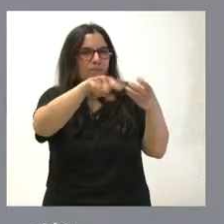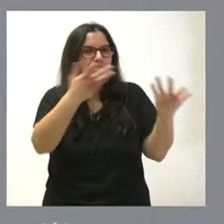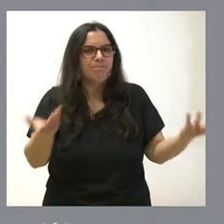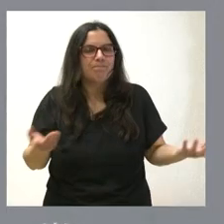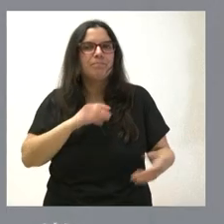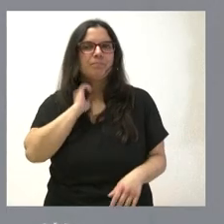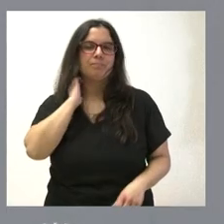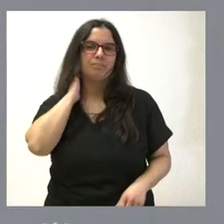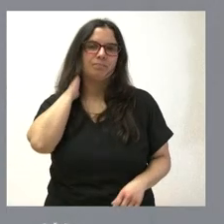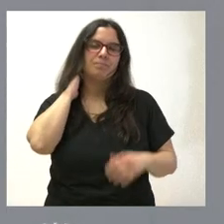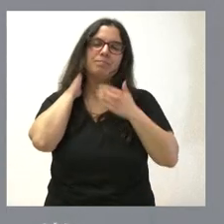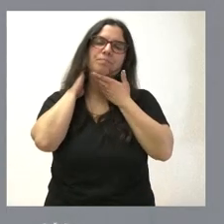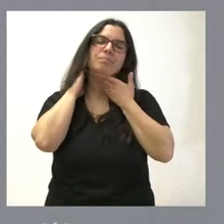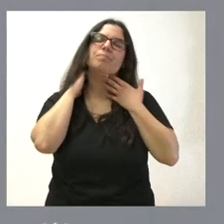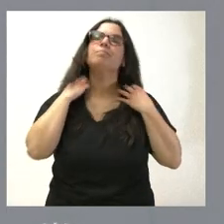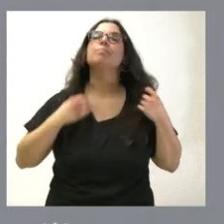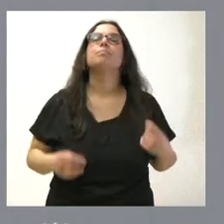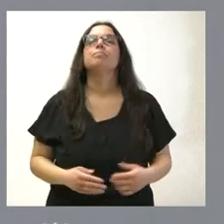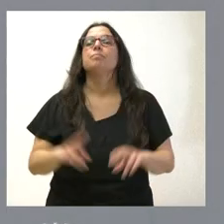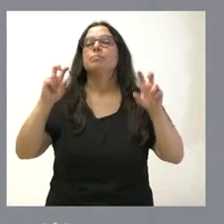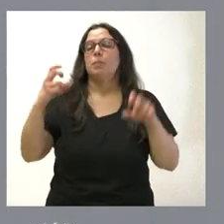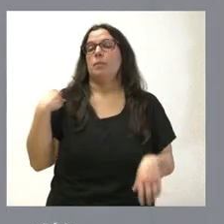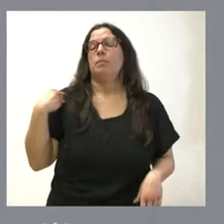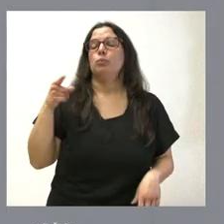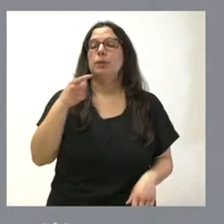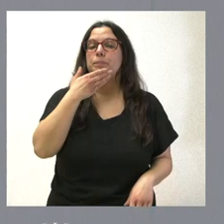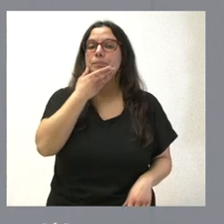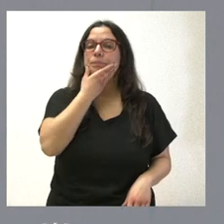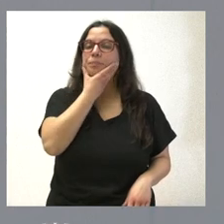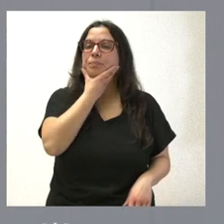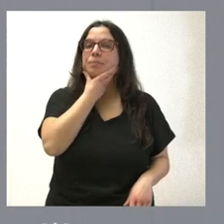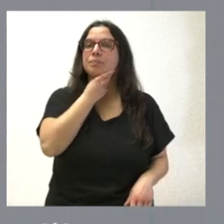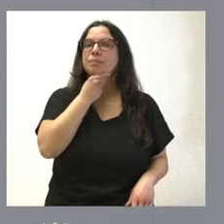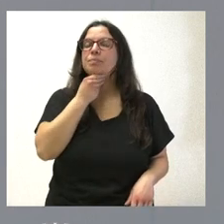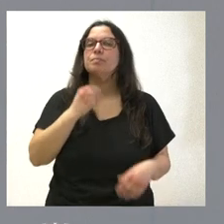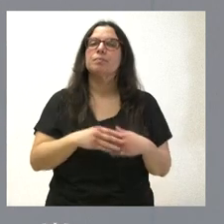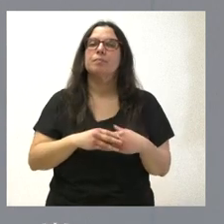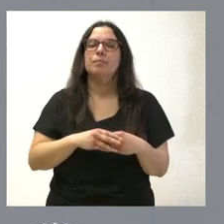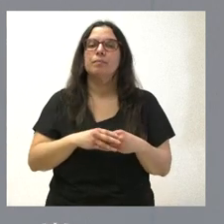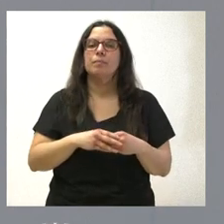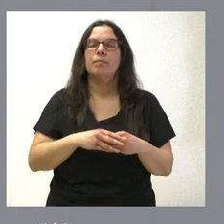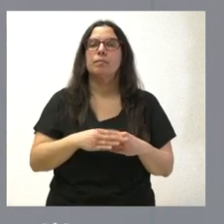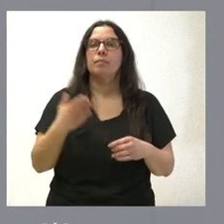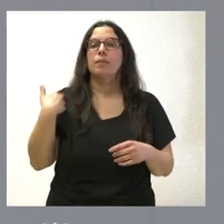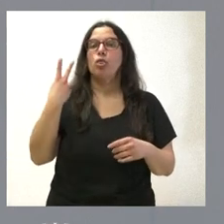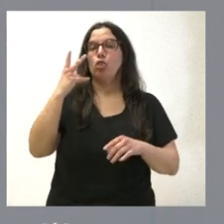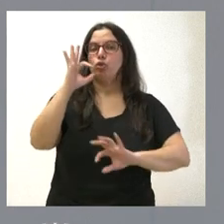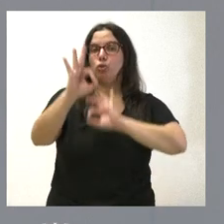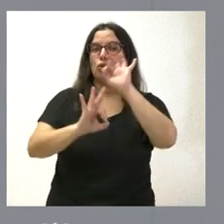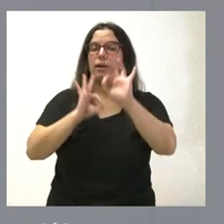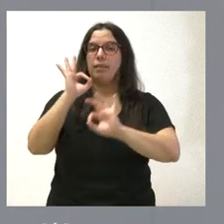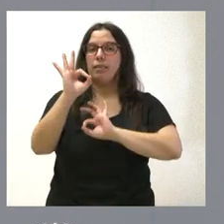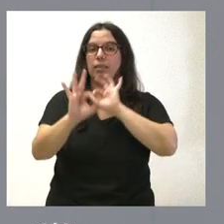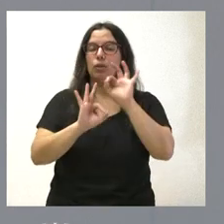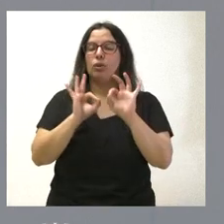Pues en relación con esta segunda cuestión fue invitado por dos organizaciones